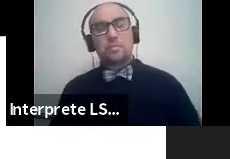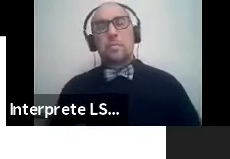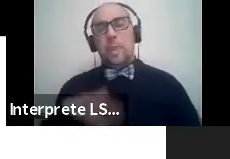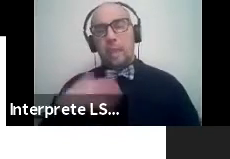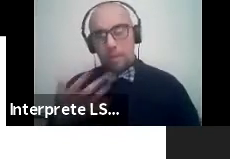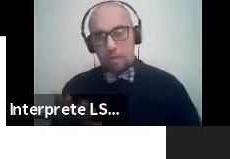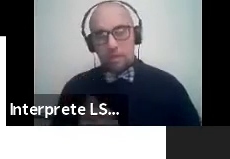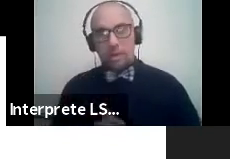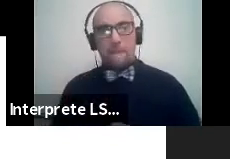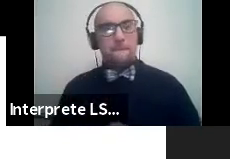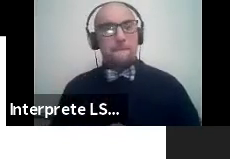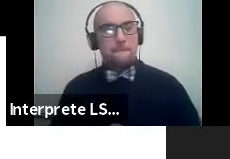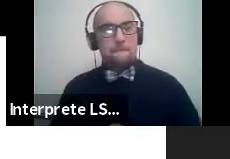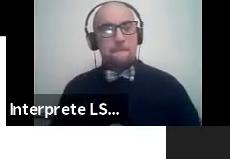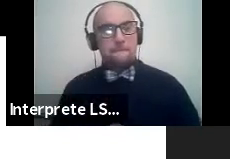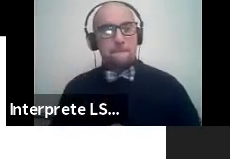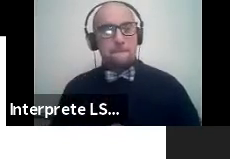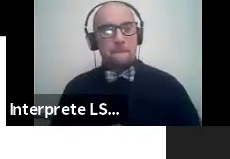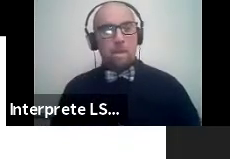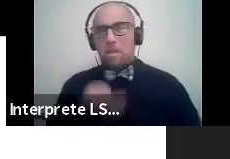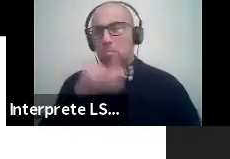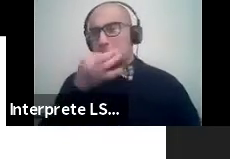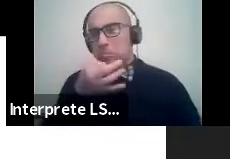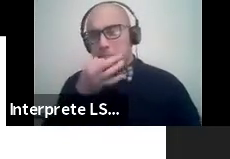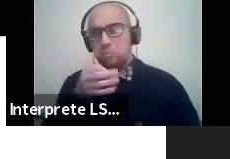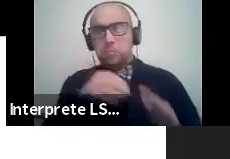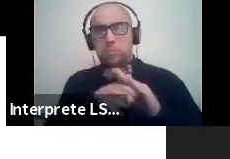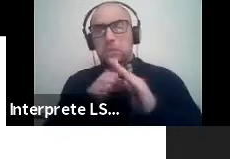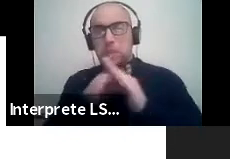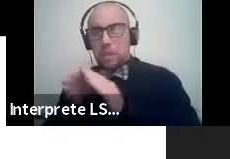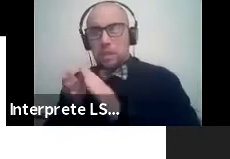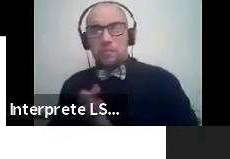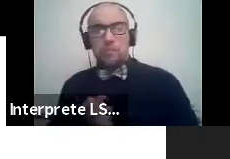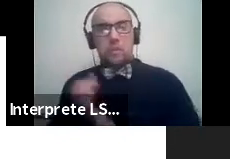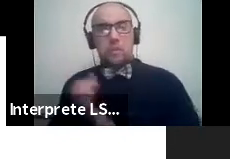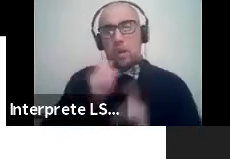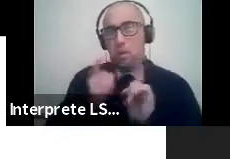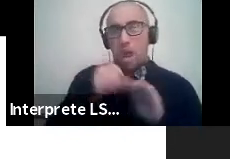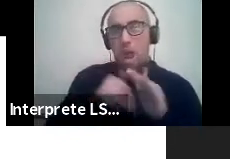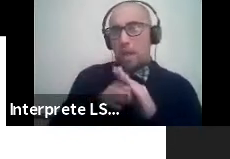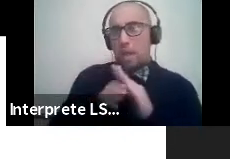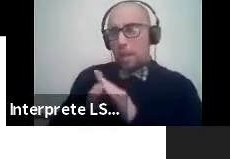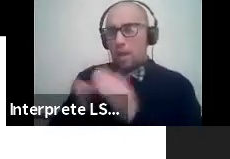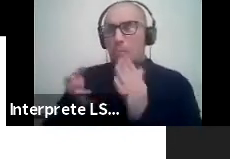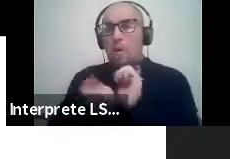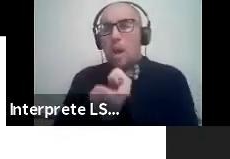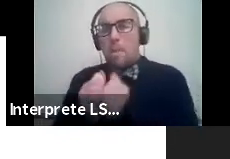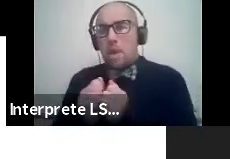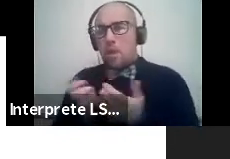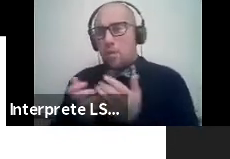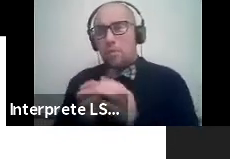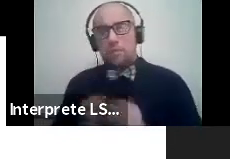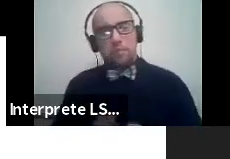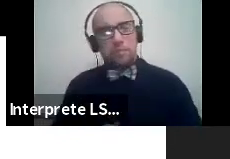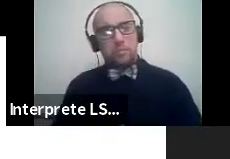Entonces, ¿cuáles son las estrategias? Porque también pidieron que dijera algunas cosas acerca de qué se puede hacer al respecto,